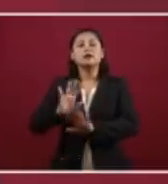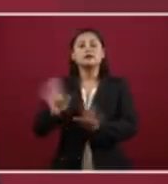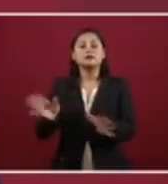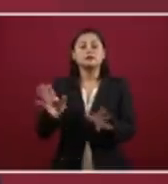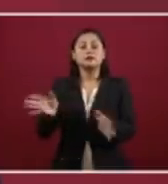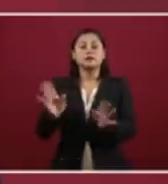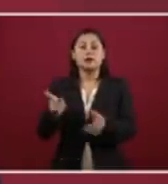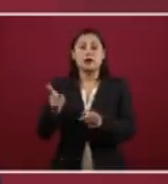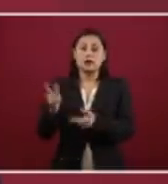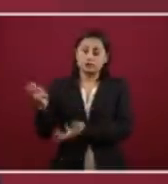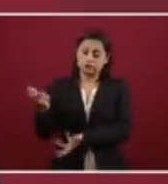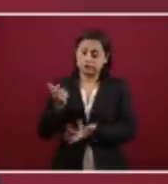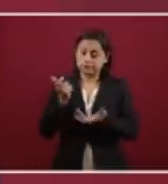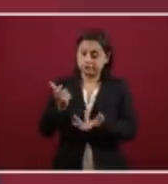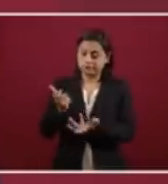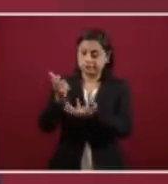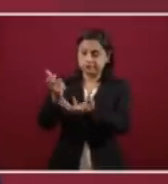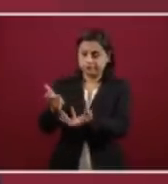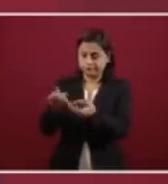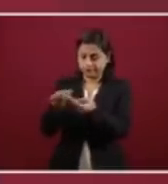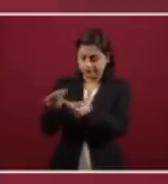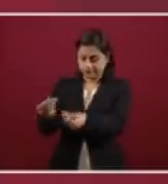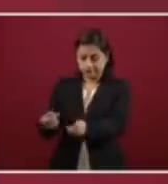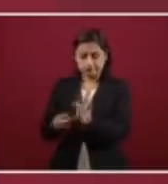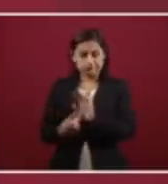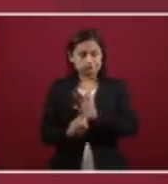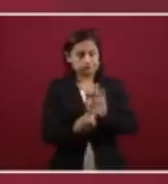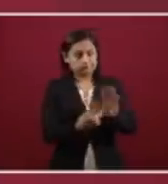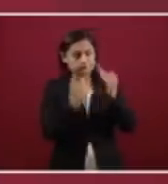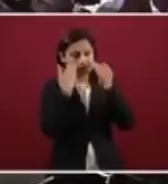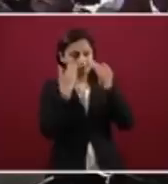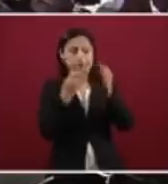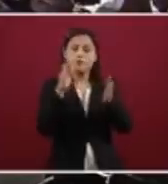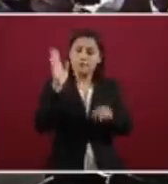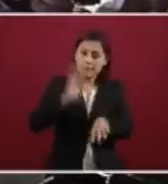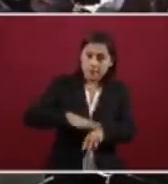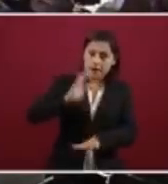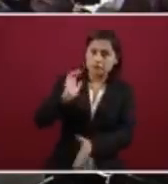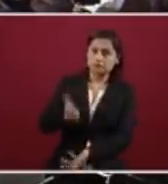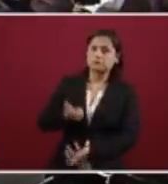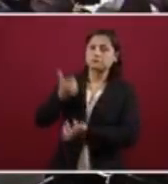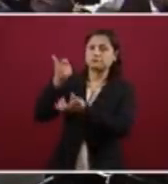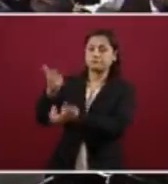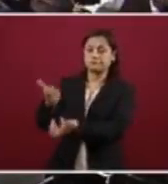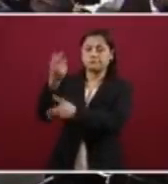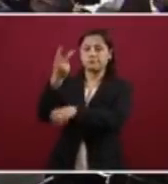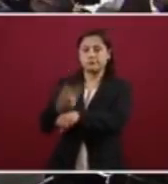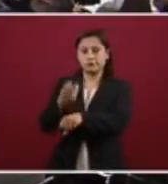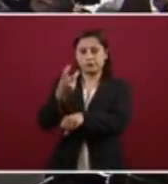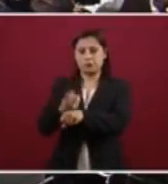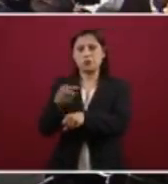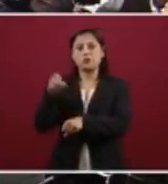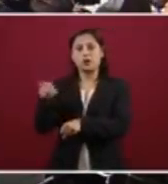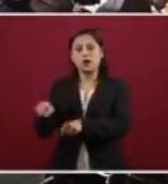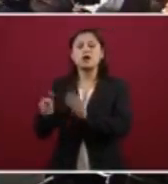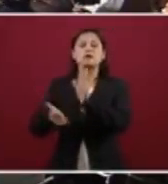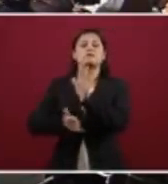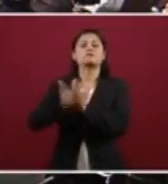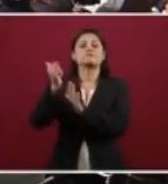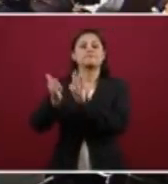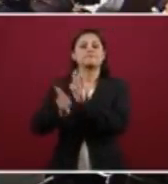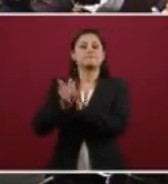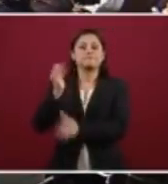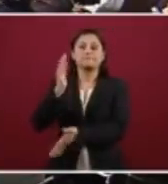administración de su recurso para la vivienda, inmediatamente puedan contar con la segunda administración y la obra no